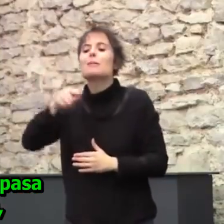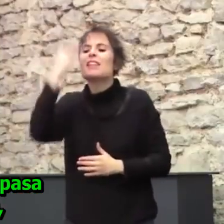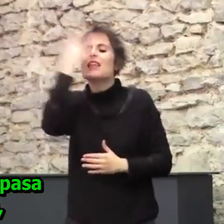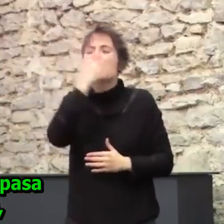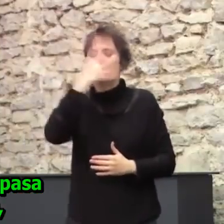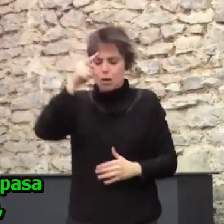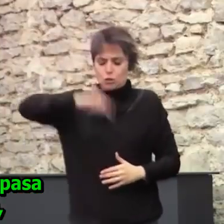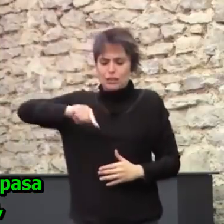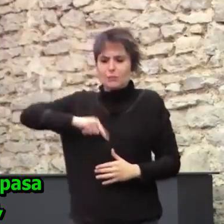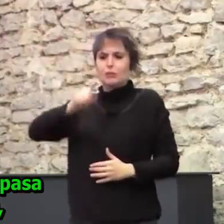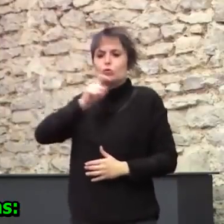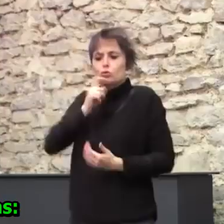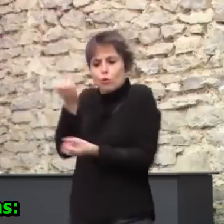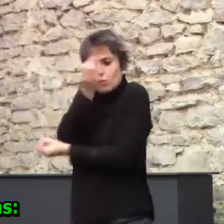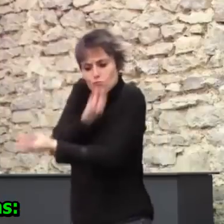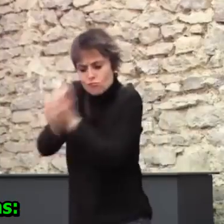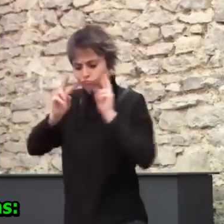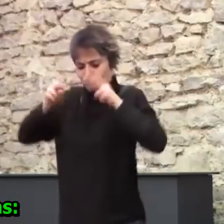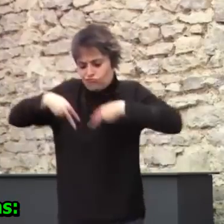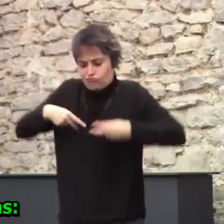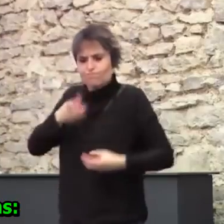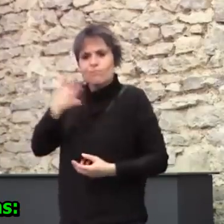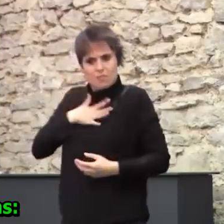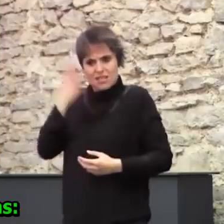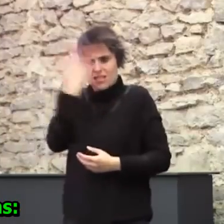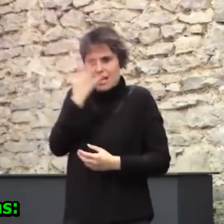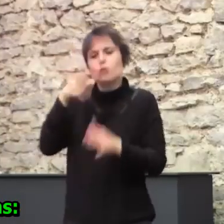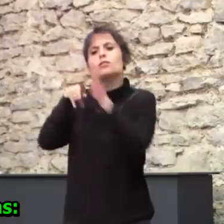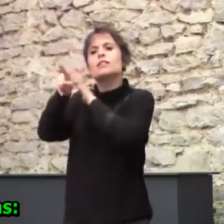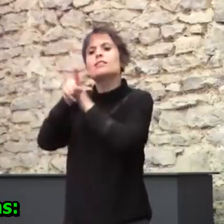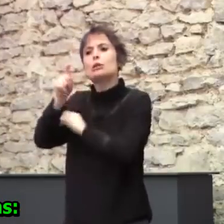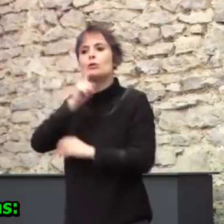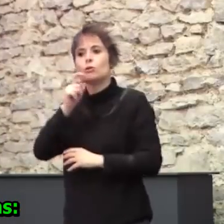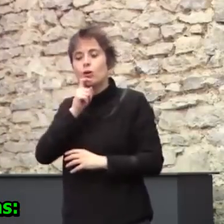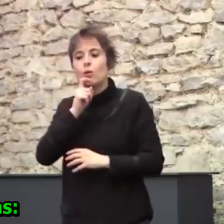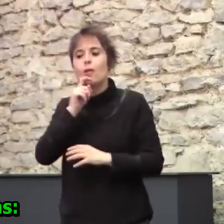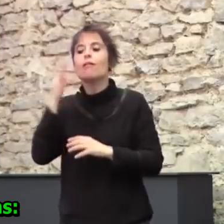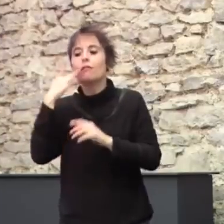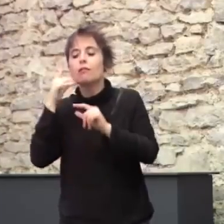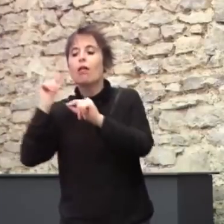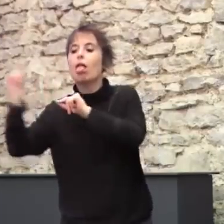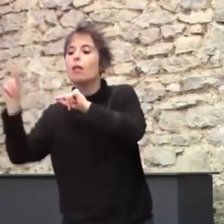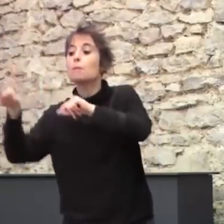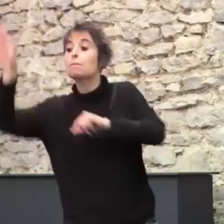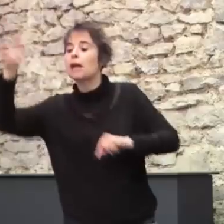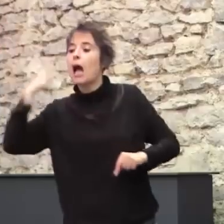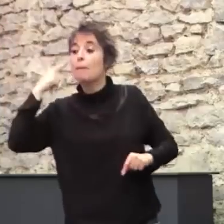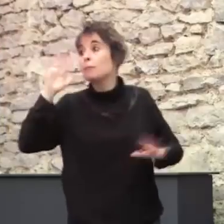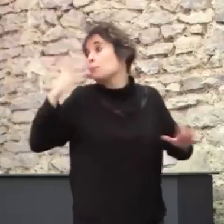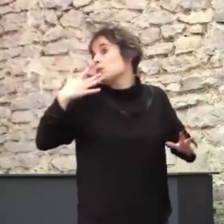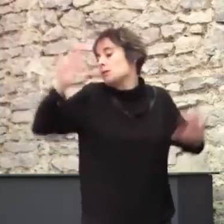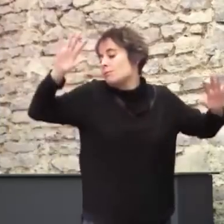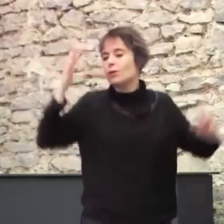cómo vivimos nosotras los celos, cómo los gestionamos y nos vamos dando tips unas a otras, ¿no? Pues por ejemplo, a mí me